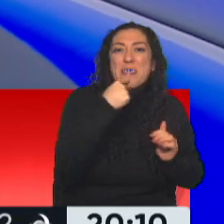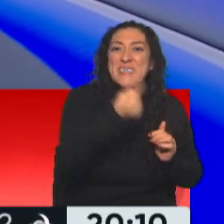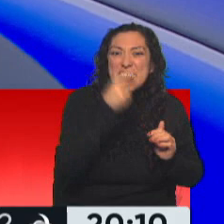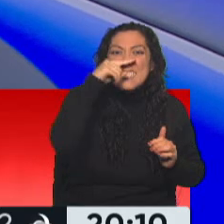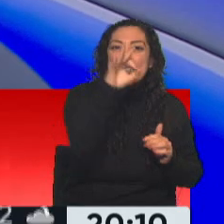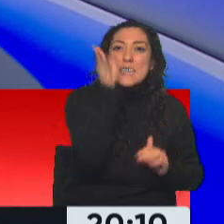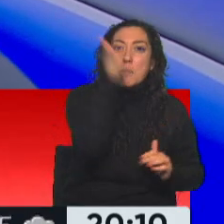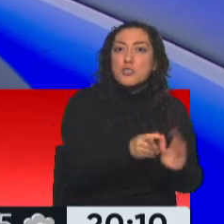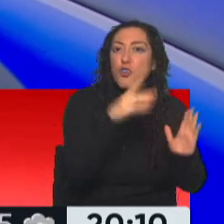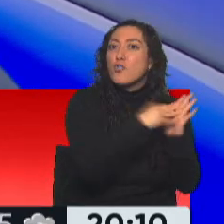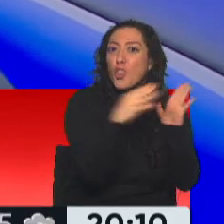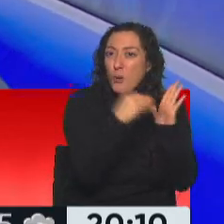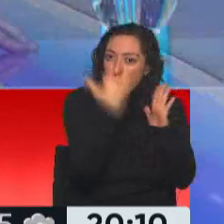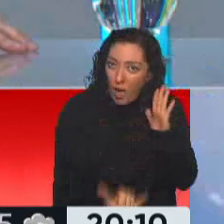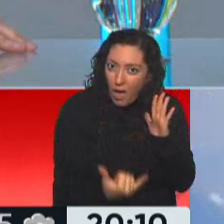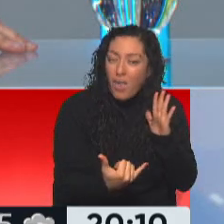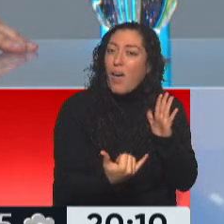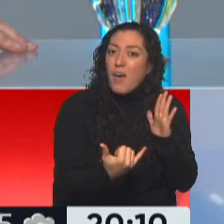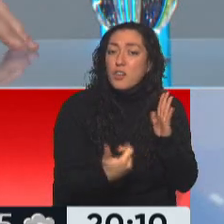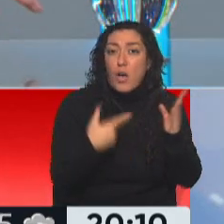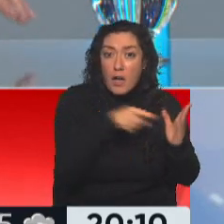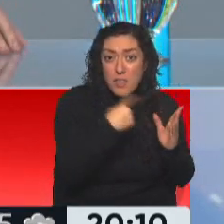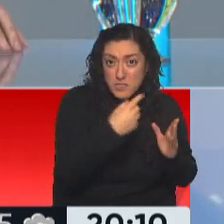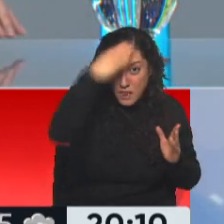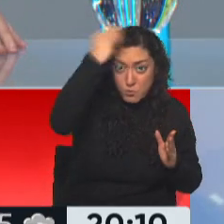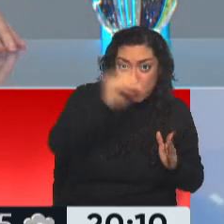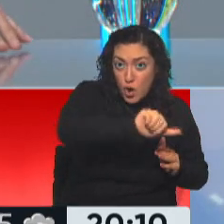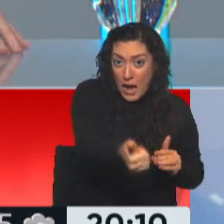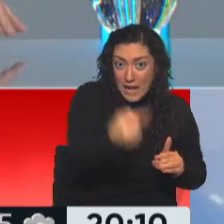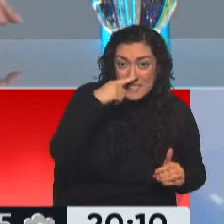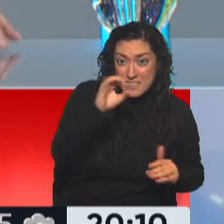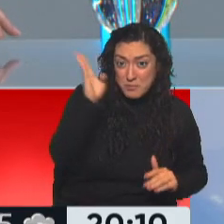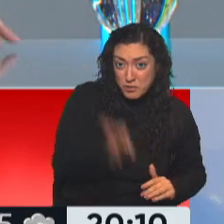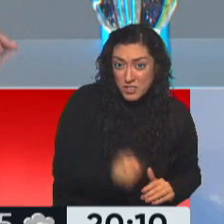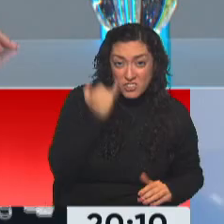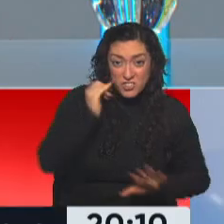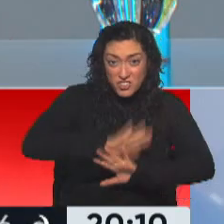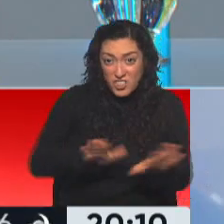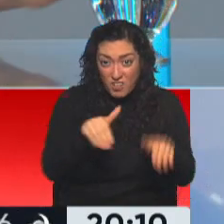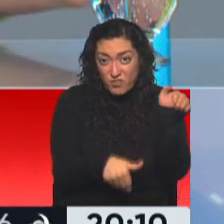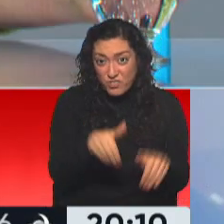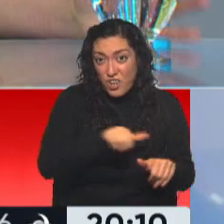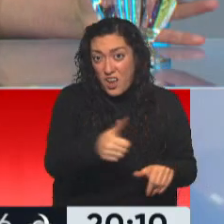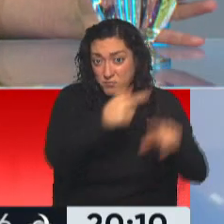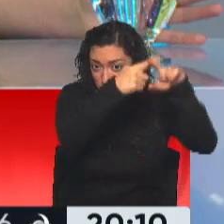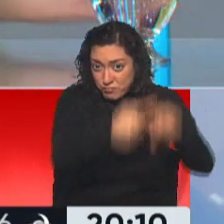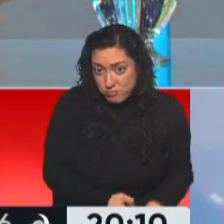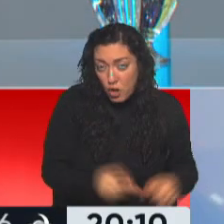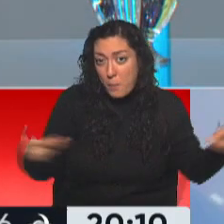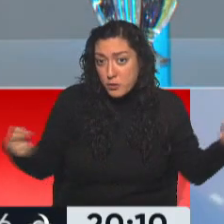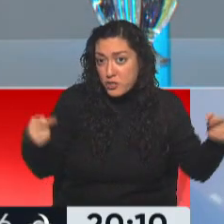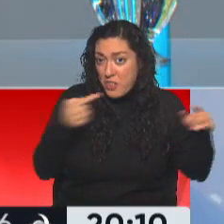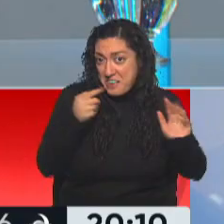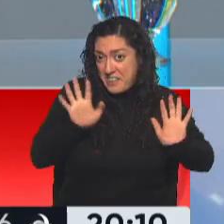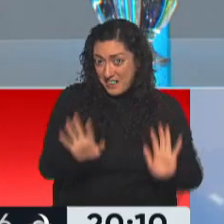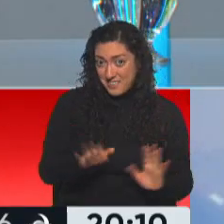de las actas y que según estas actas Edmundo habría ganado con casi el 70% de los votos. Esto es lo que plantea la oposición.